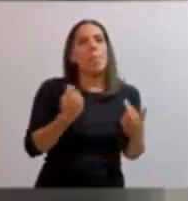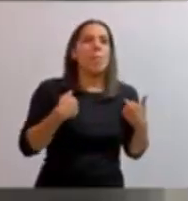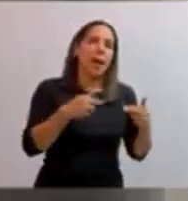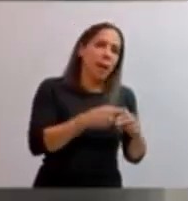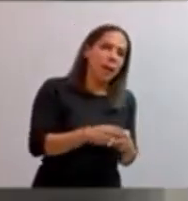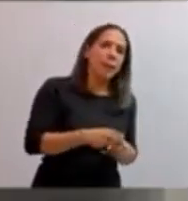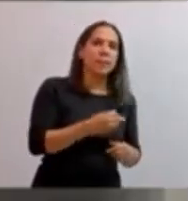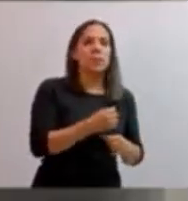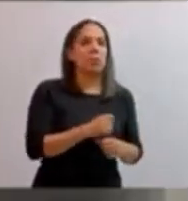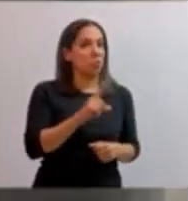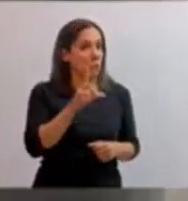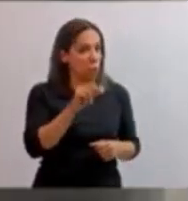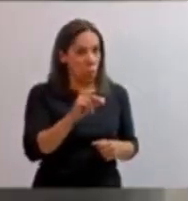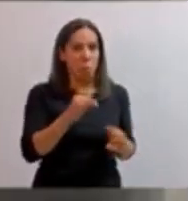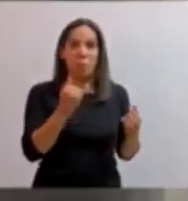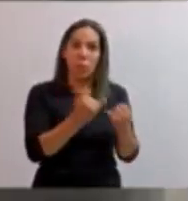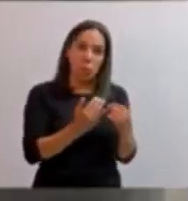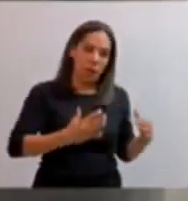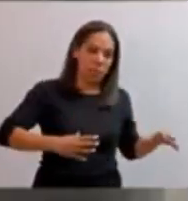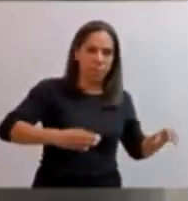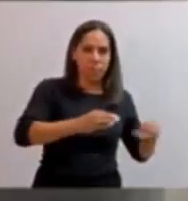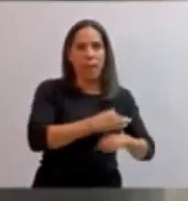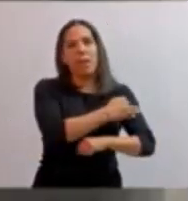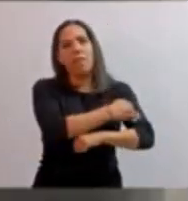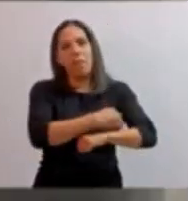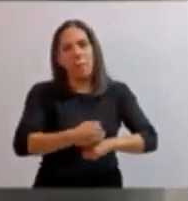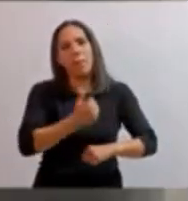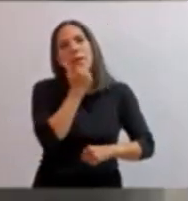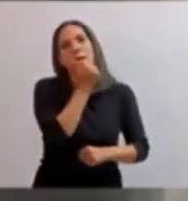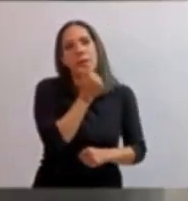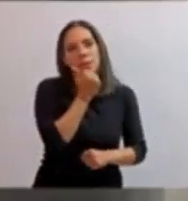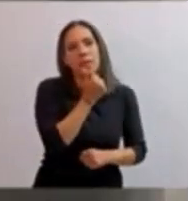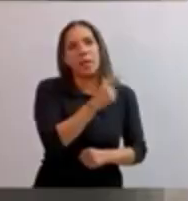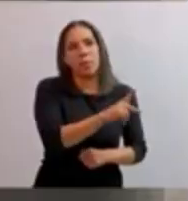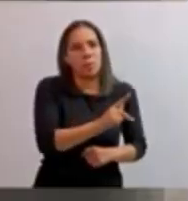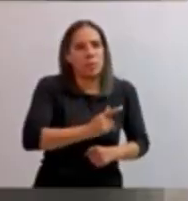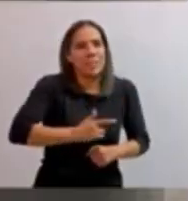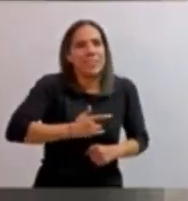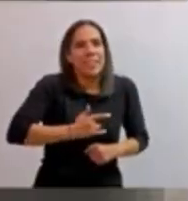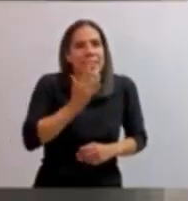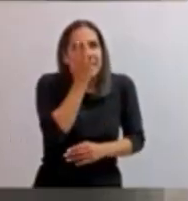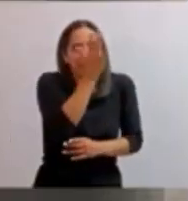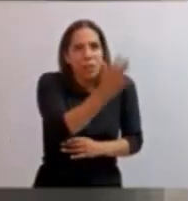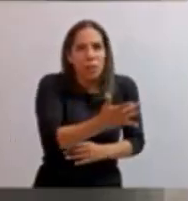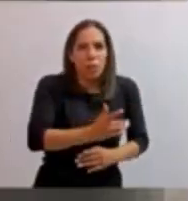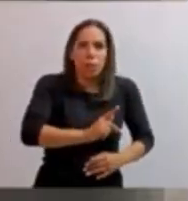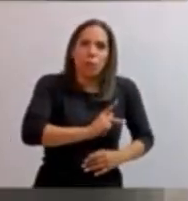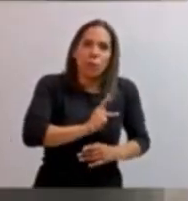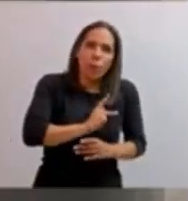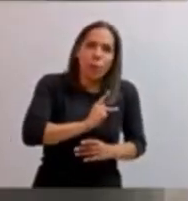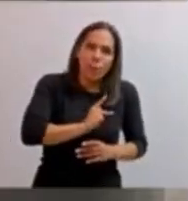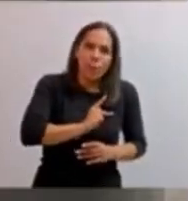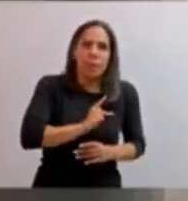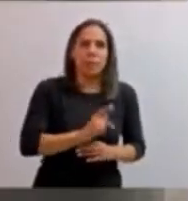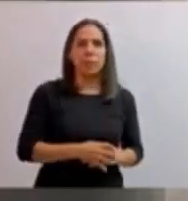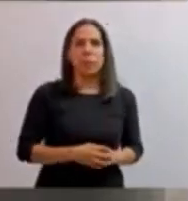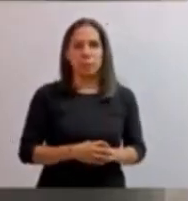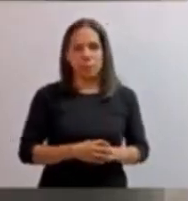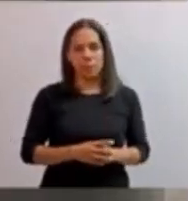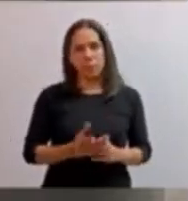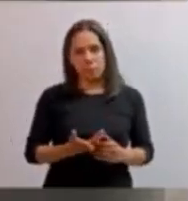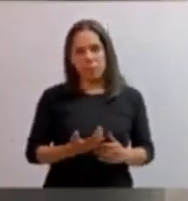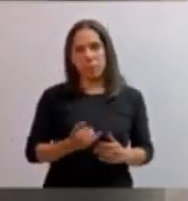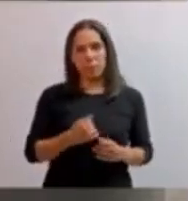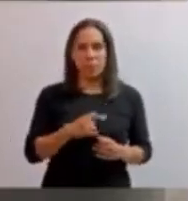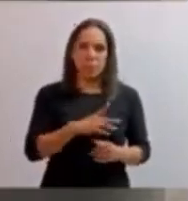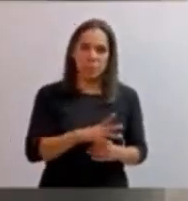los estudiantes, vamos construyendo este sentido de pertenencia y este sentido de identidad. Yo